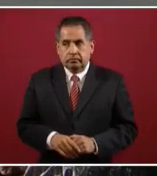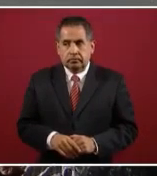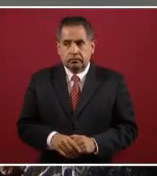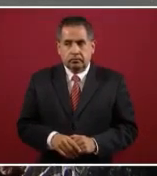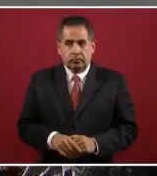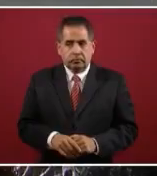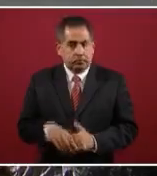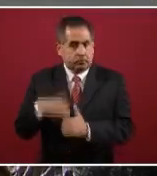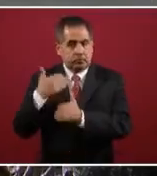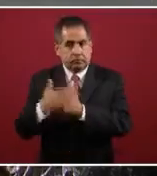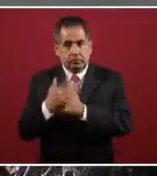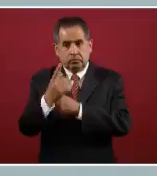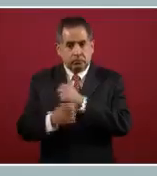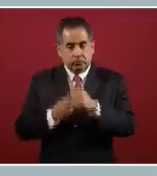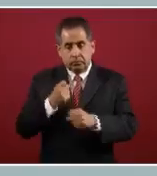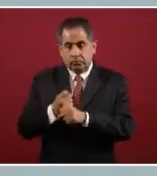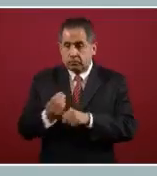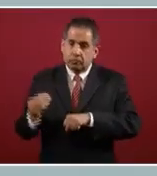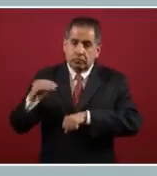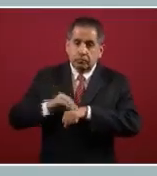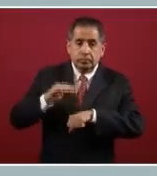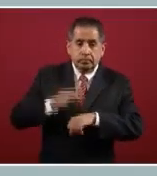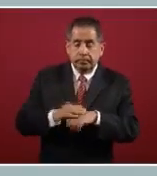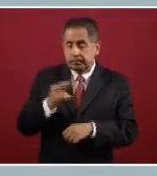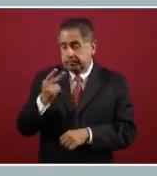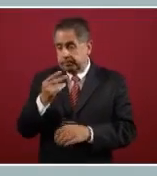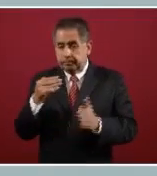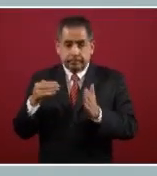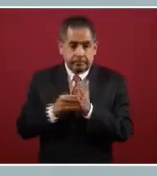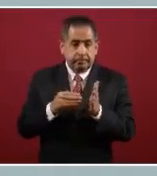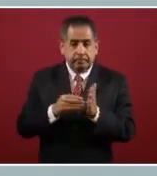El año próximo, 25,000 millones.